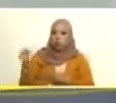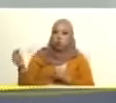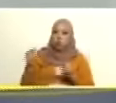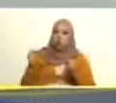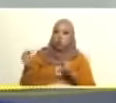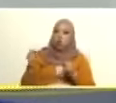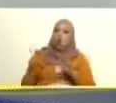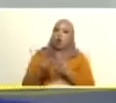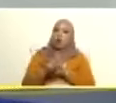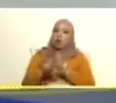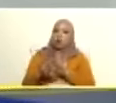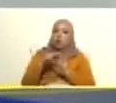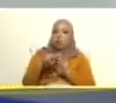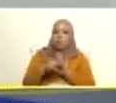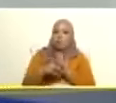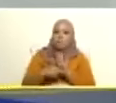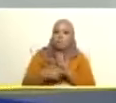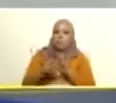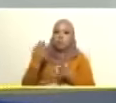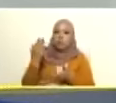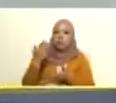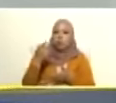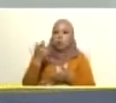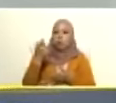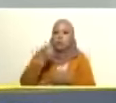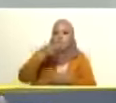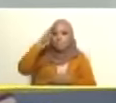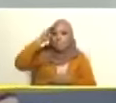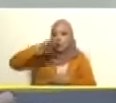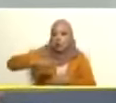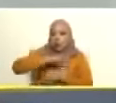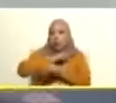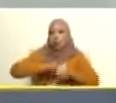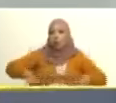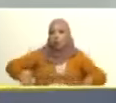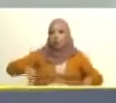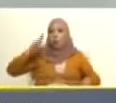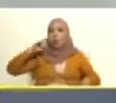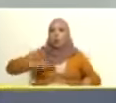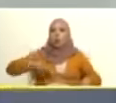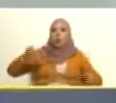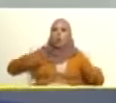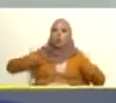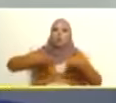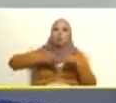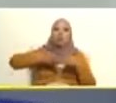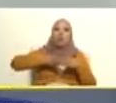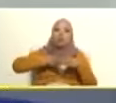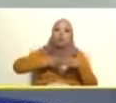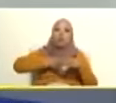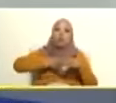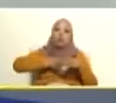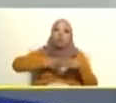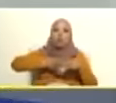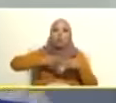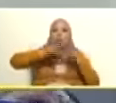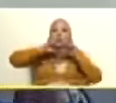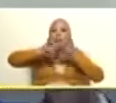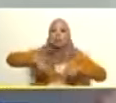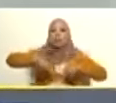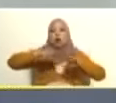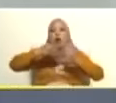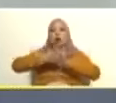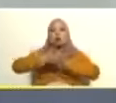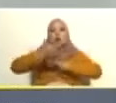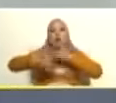de operación Mano de Hierro, se llama. La Fuerza Armada Nacional Bolivariana, a través del Comando Estratégico Operacional, ya está dando resultados. Estamos